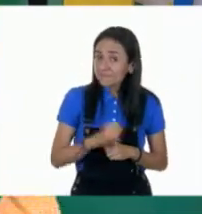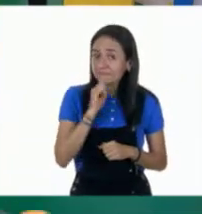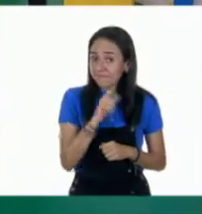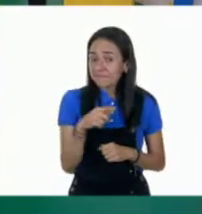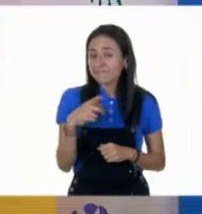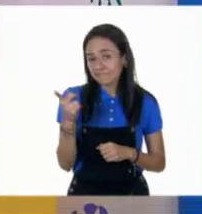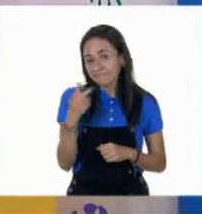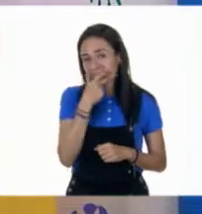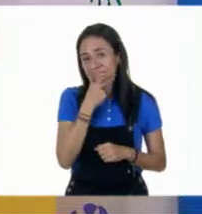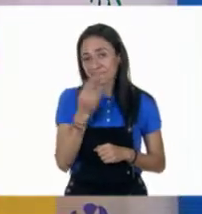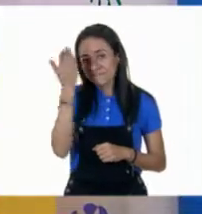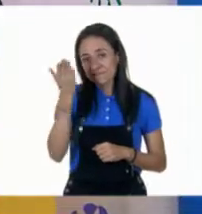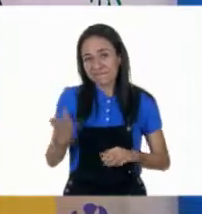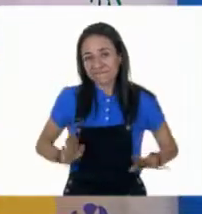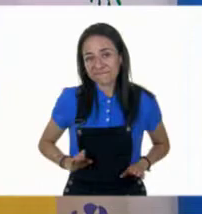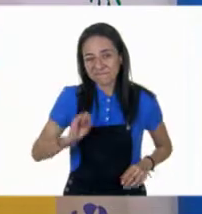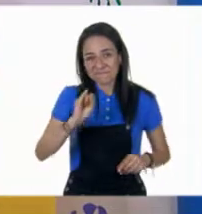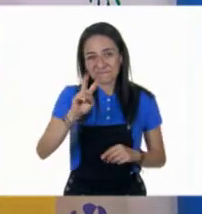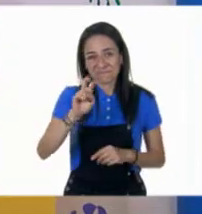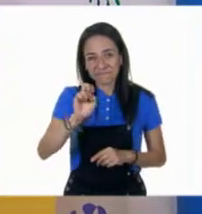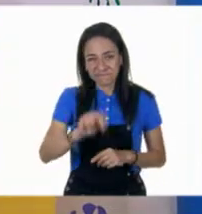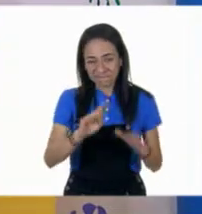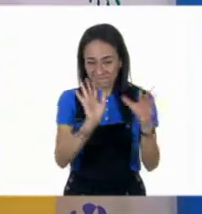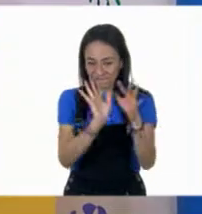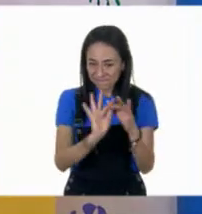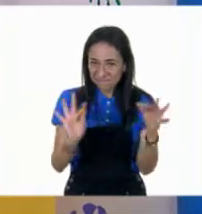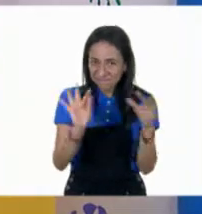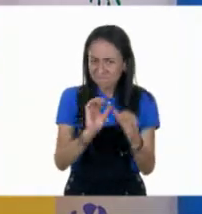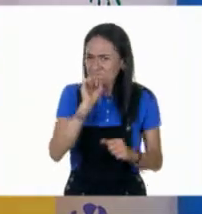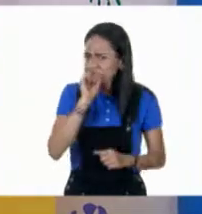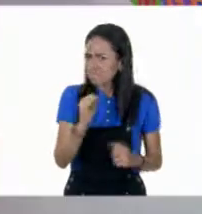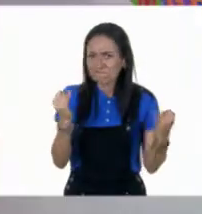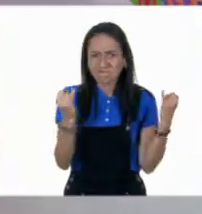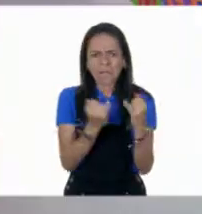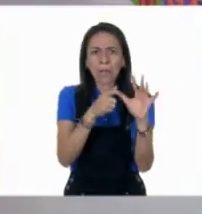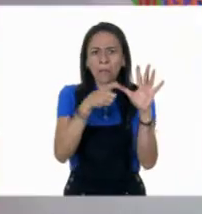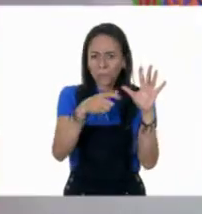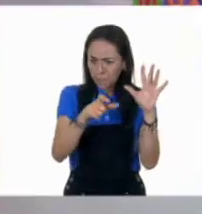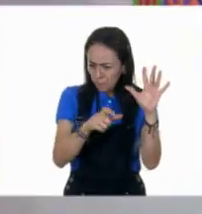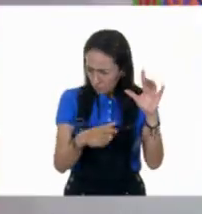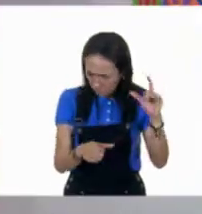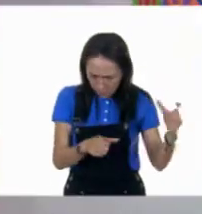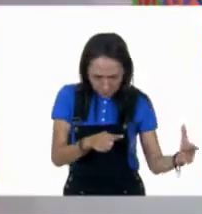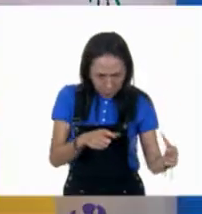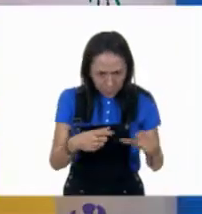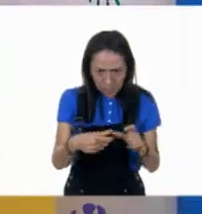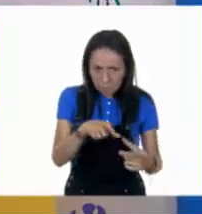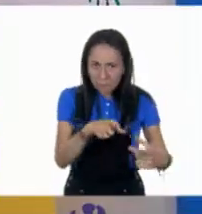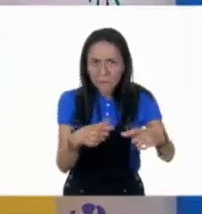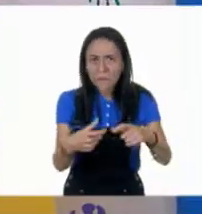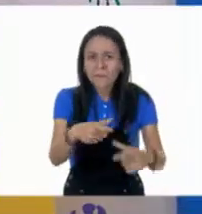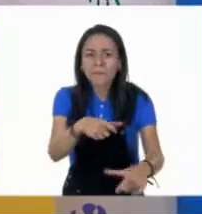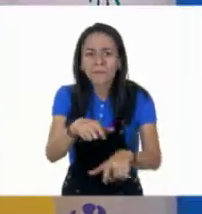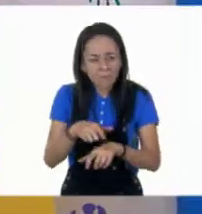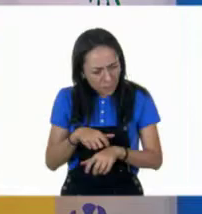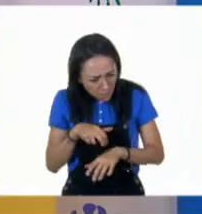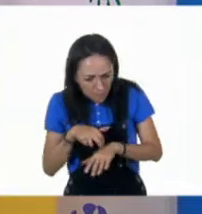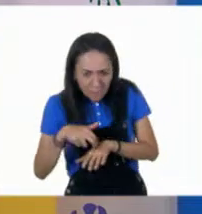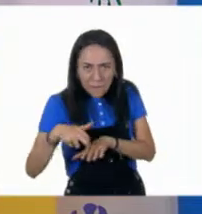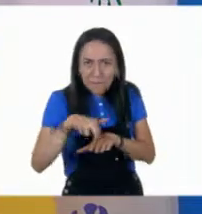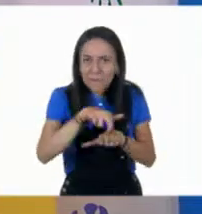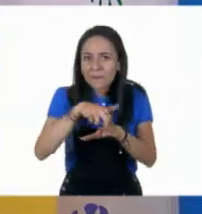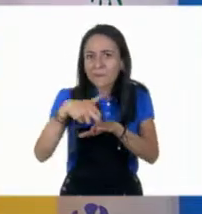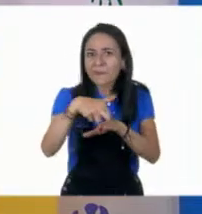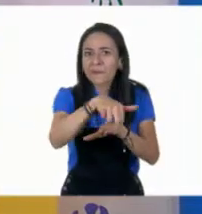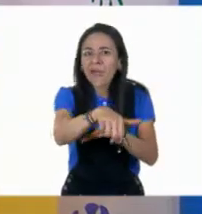compañero Iván, también se empieza a tapizar. Es tan bonito y para algunas niñas y niños incluso nos gusta estar viendo las